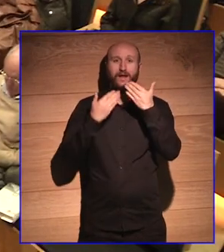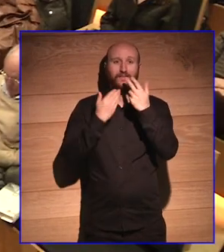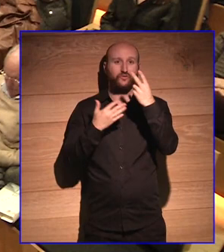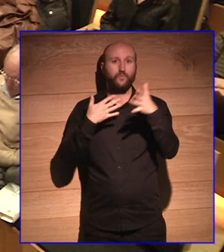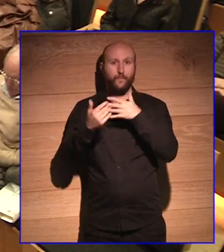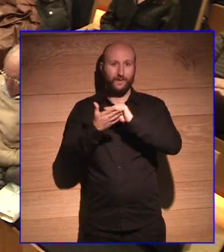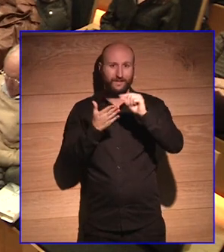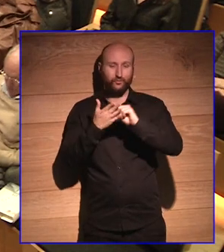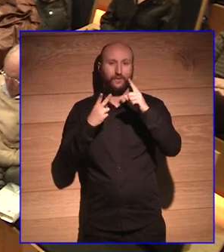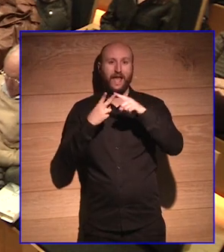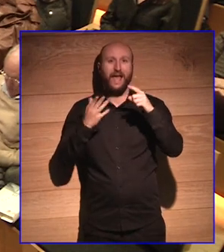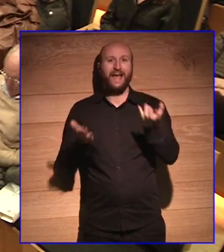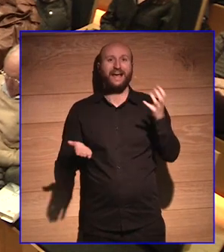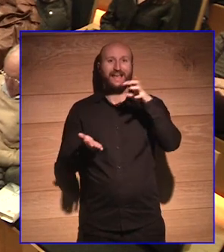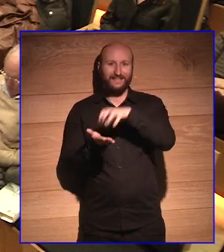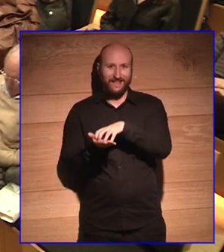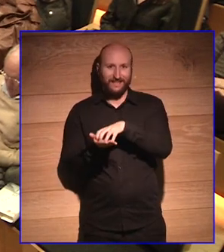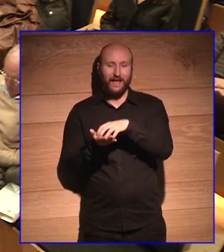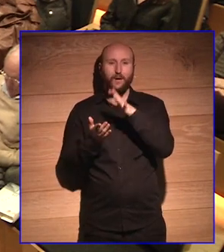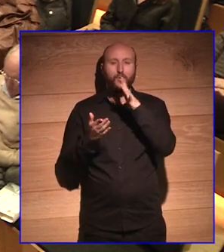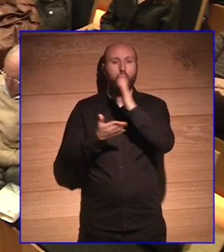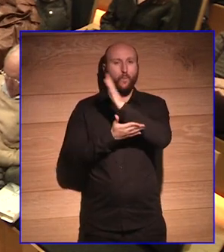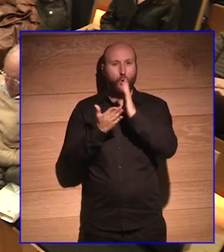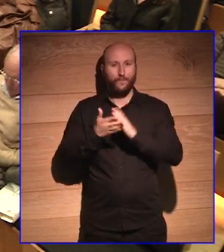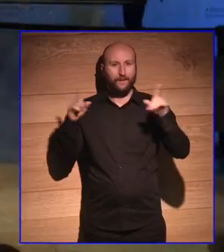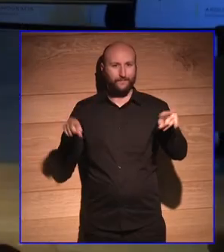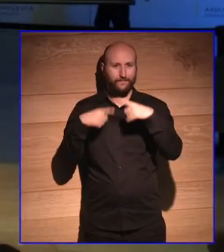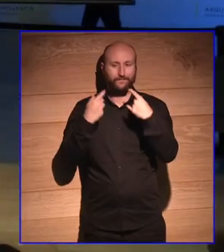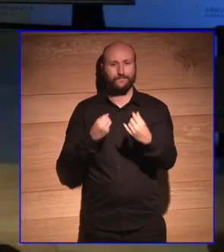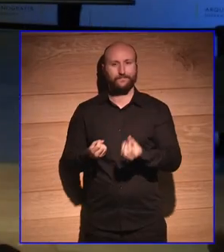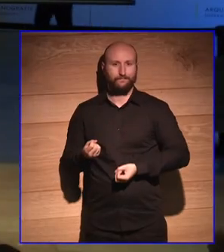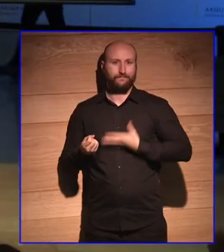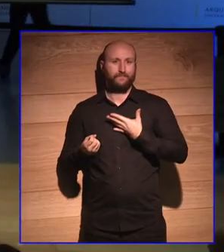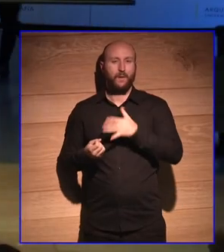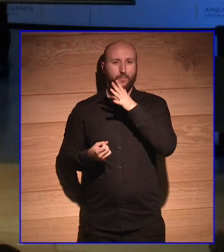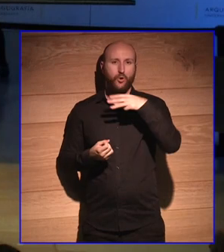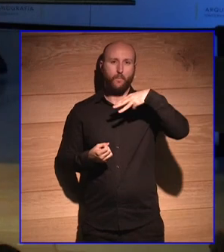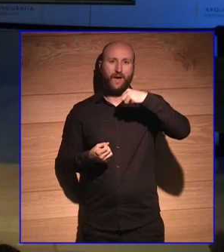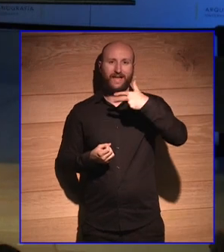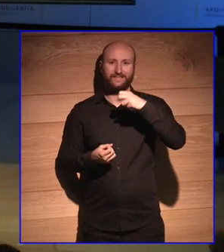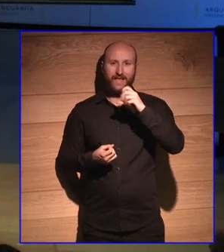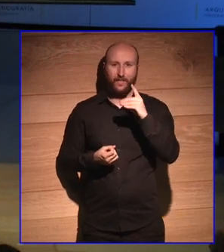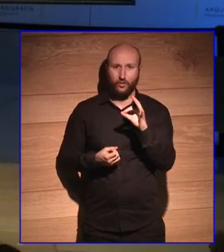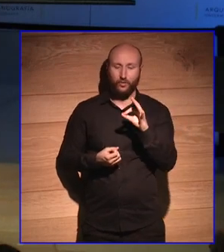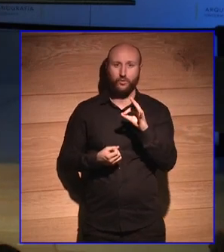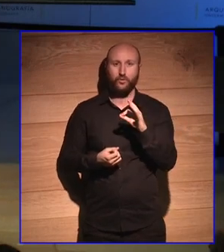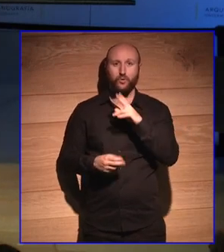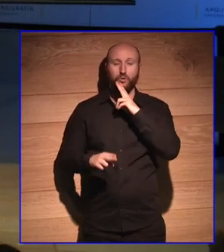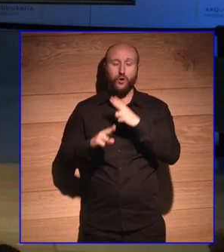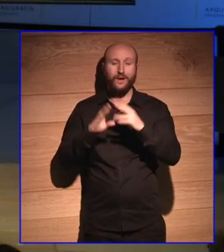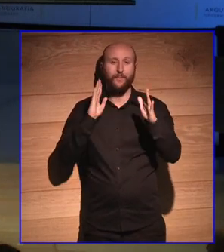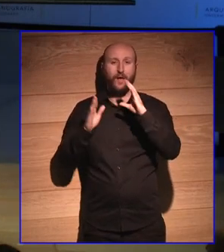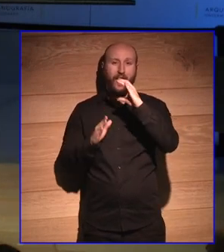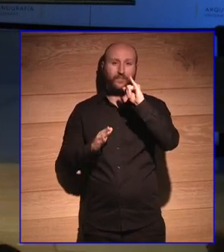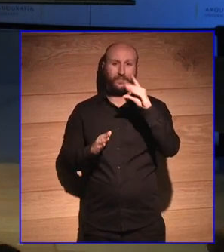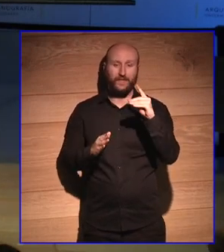castilla un poema sinfónico inspirado en un poema de manuel machado titulado fue en la época del cid y